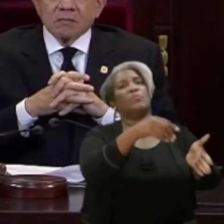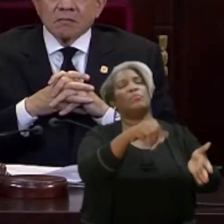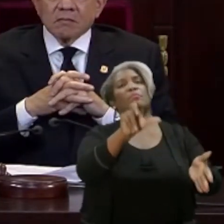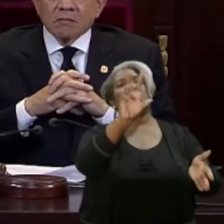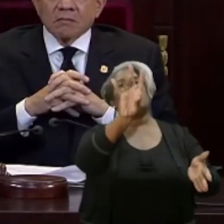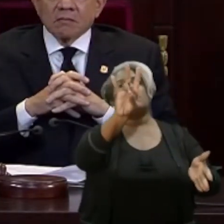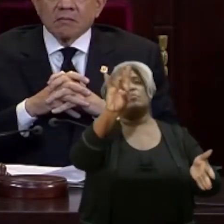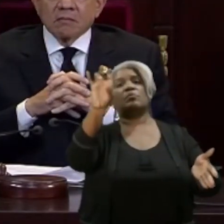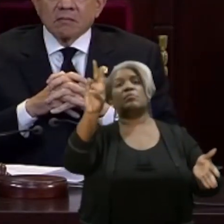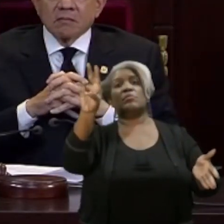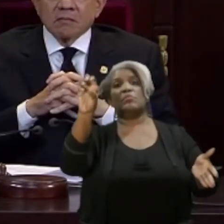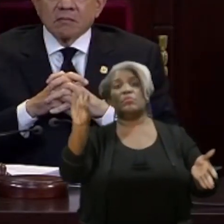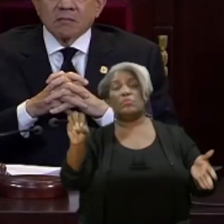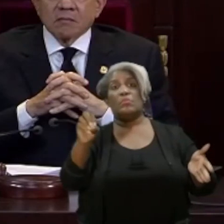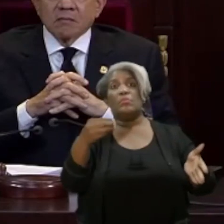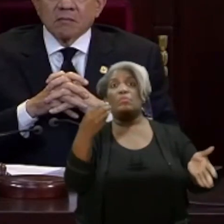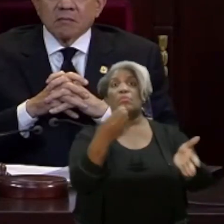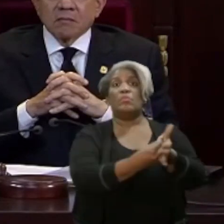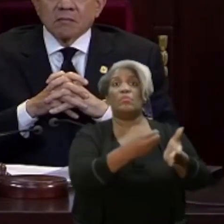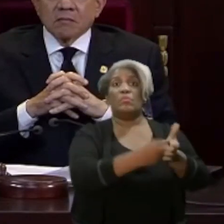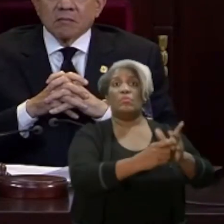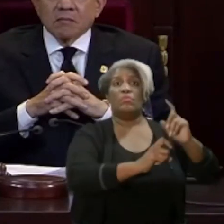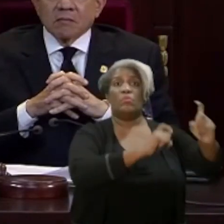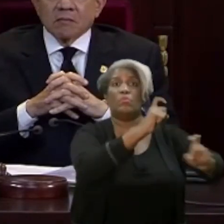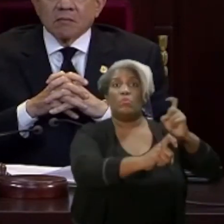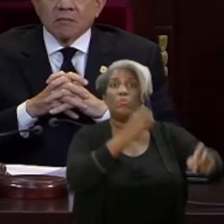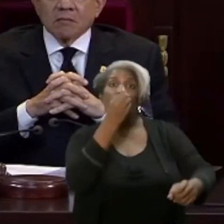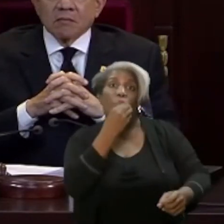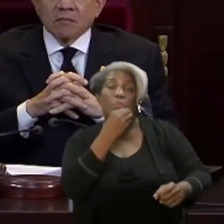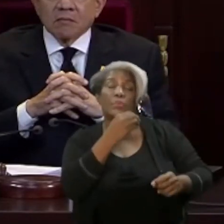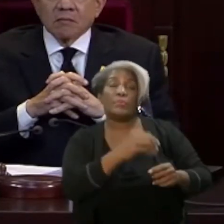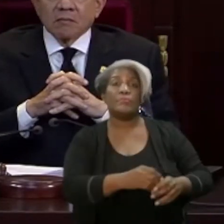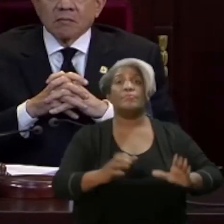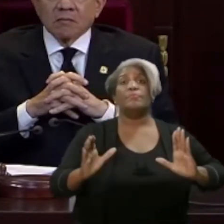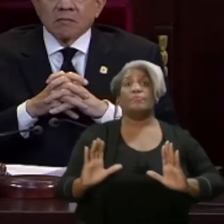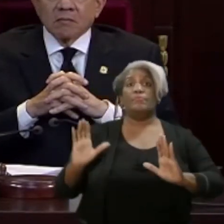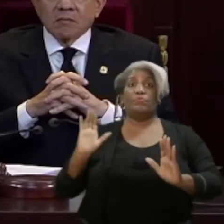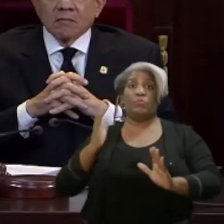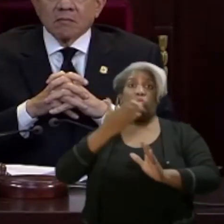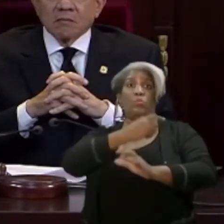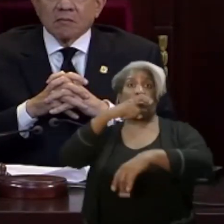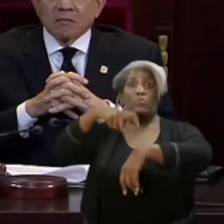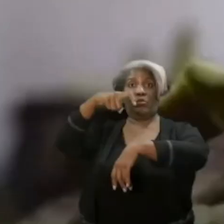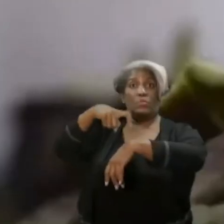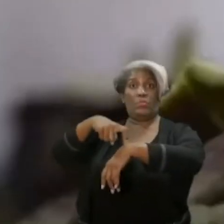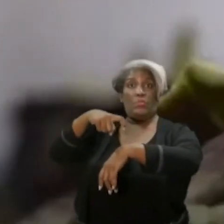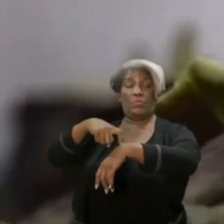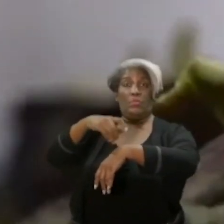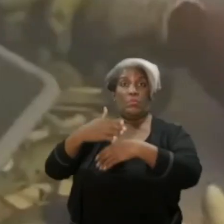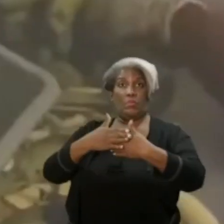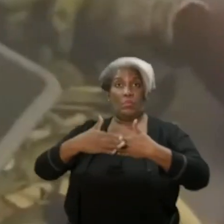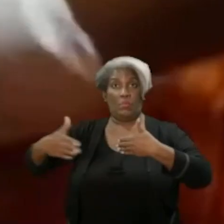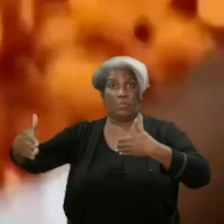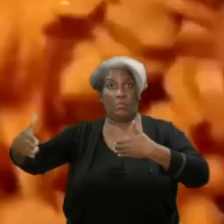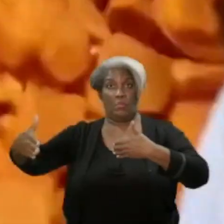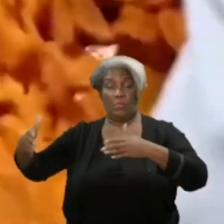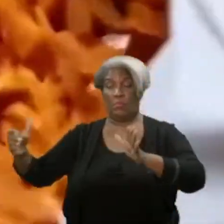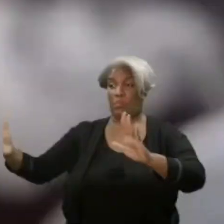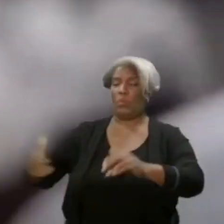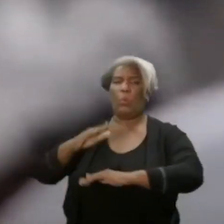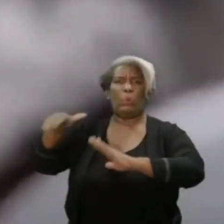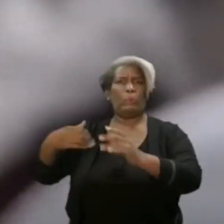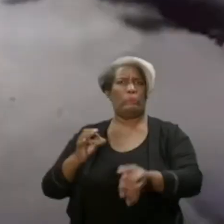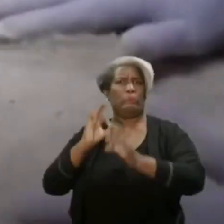7,938,760 raciones de comidas cocidas. Mientras que durante nuestra gestión, con la eficiencia y transparencia de